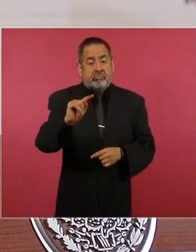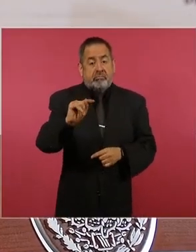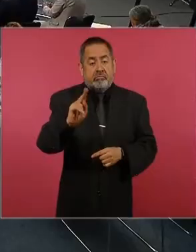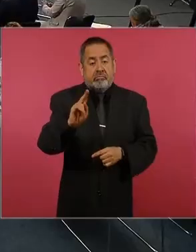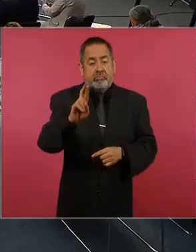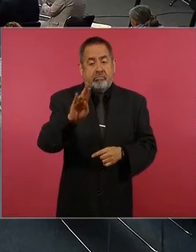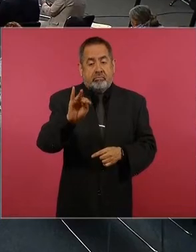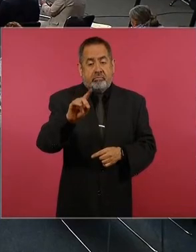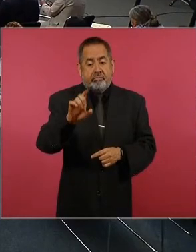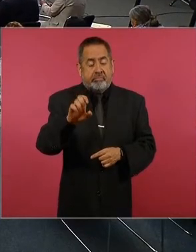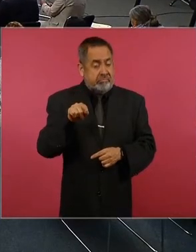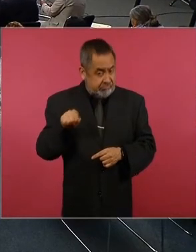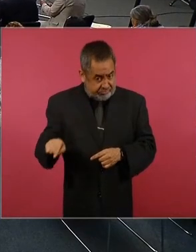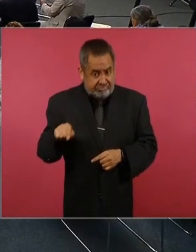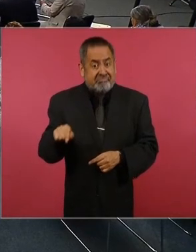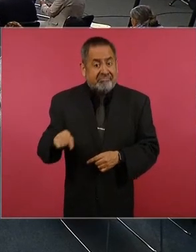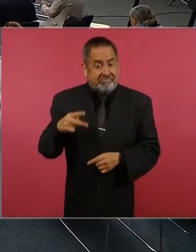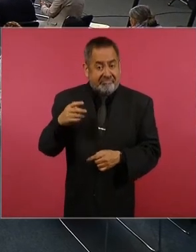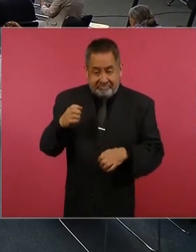que quería